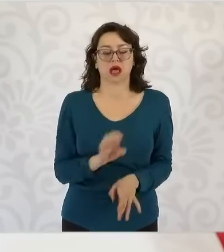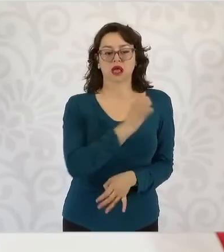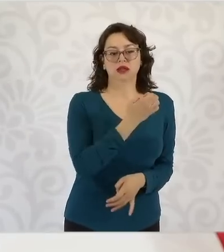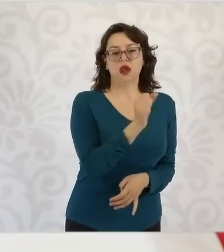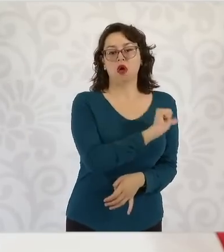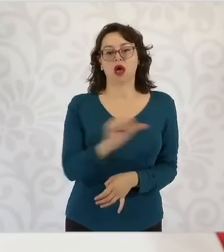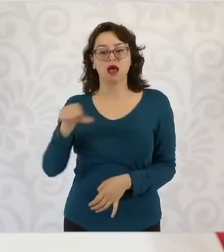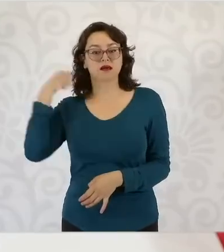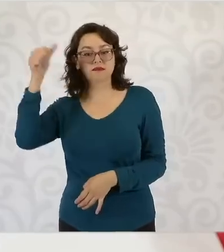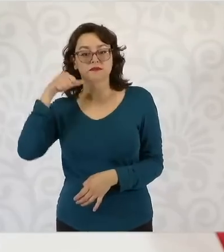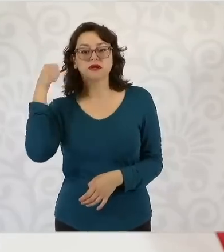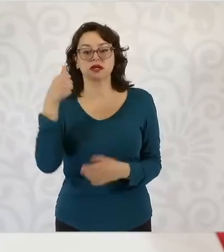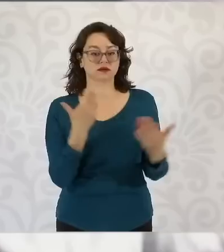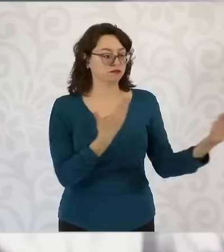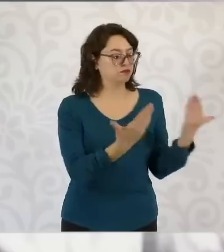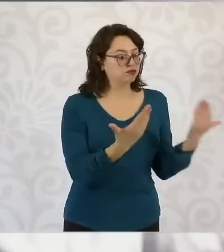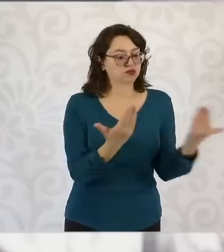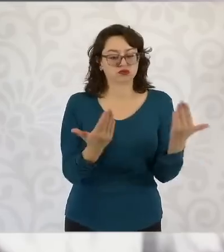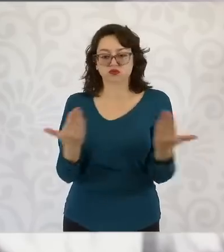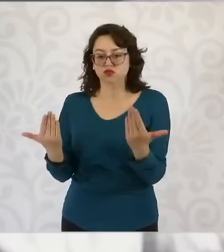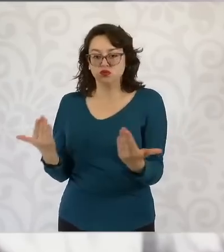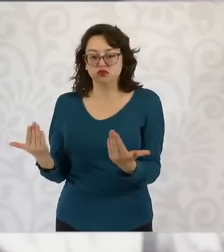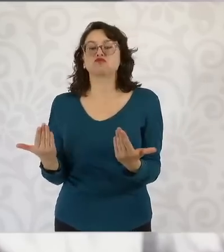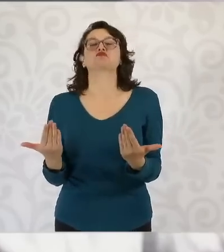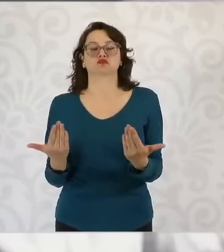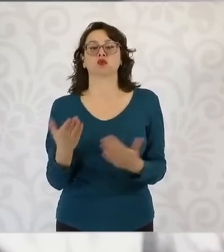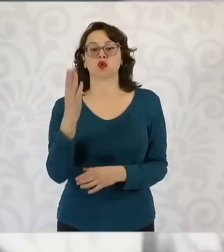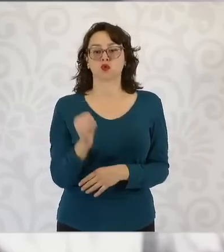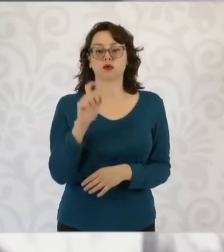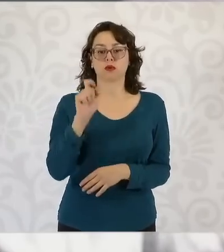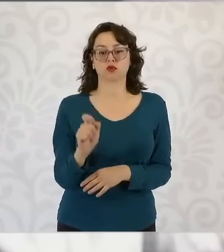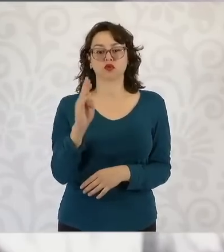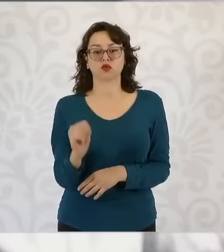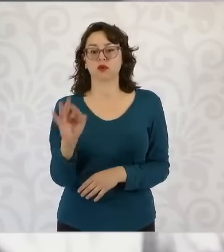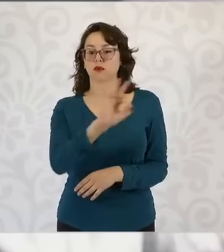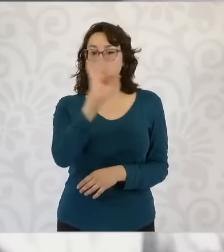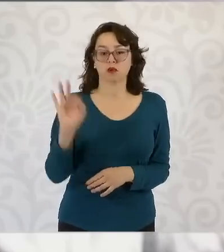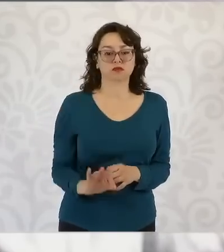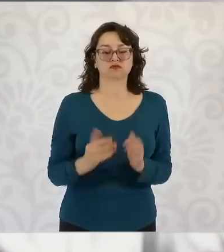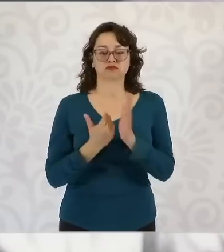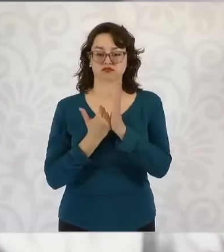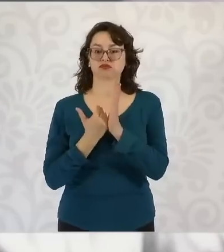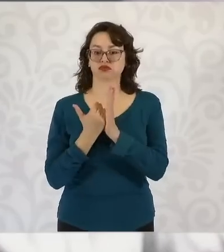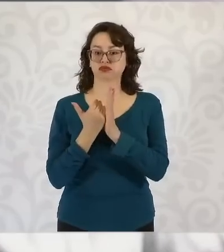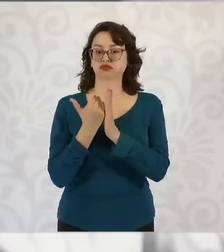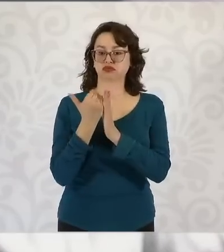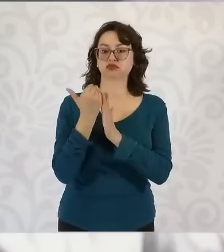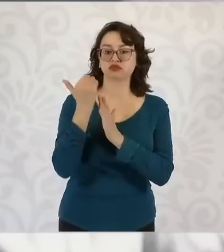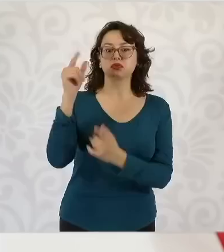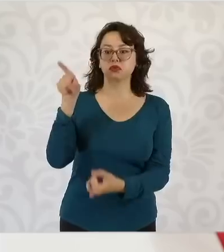comparativa. Estamos creciendo a una tasa de 9.9% en términos reales, una